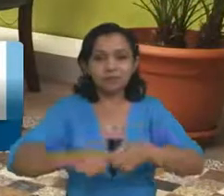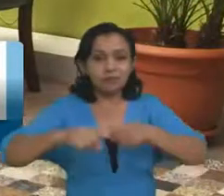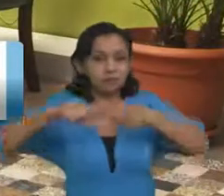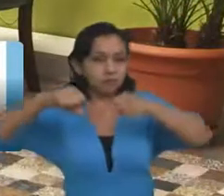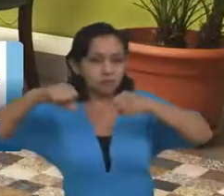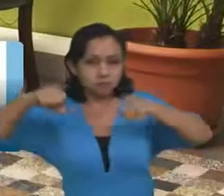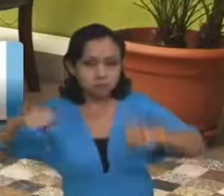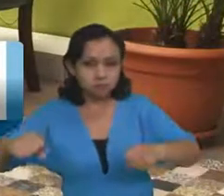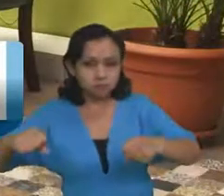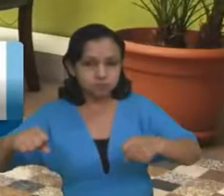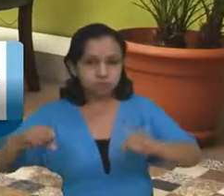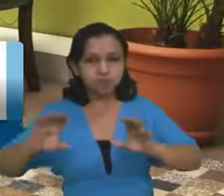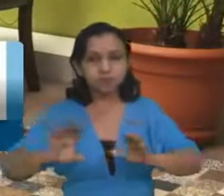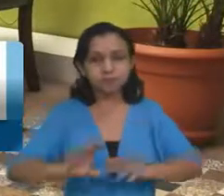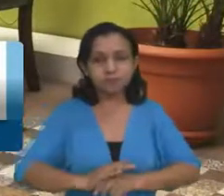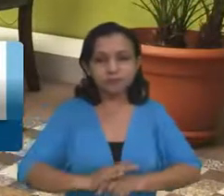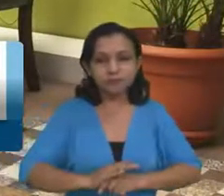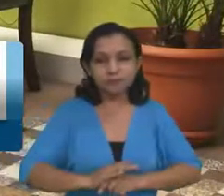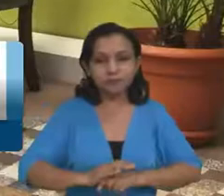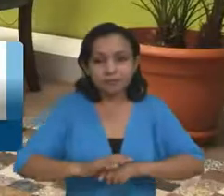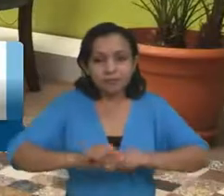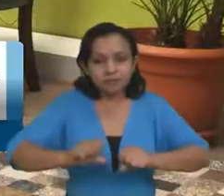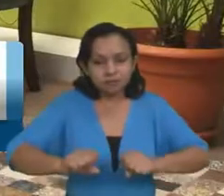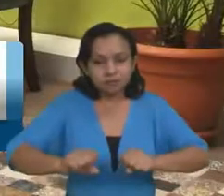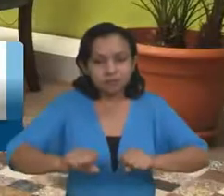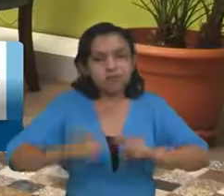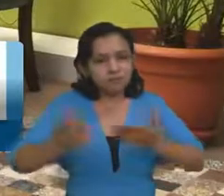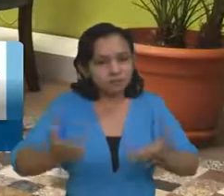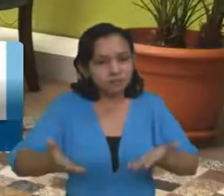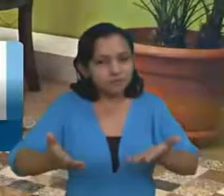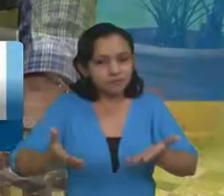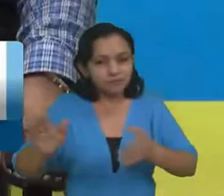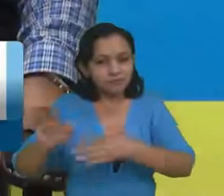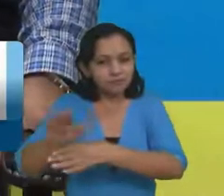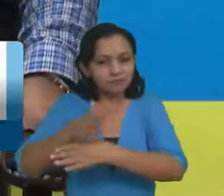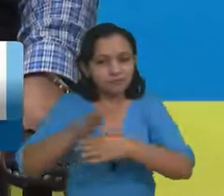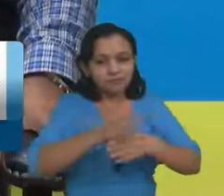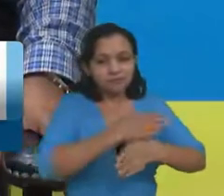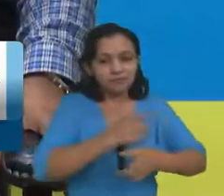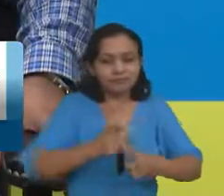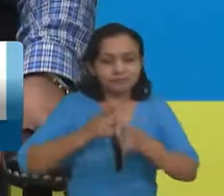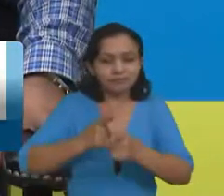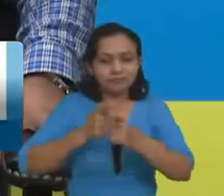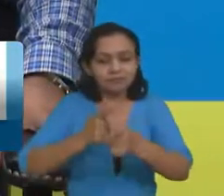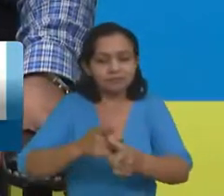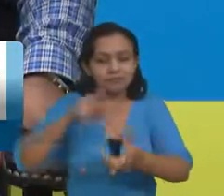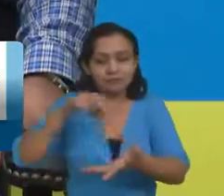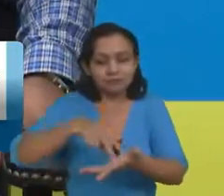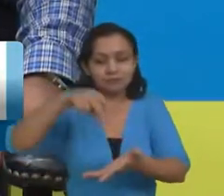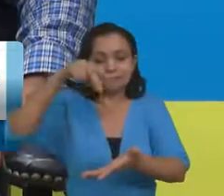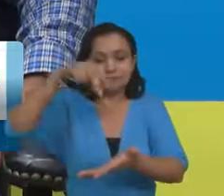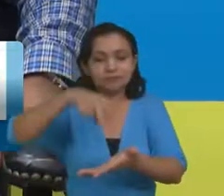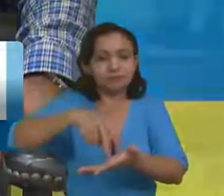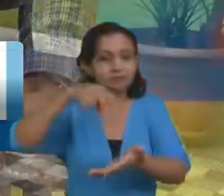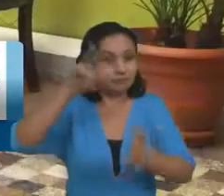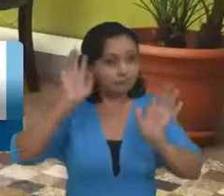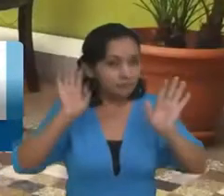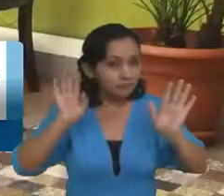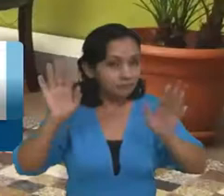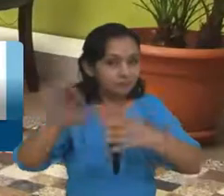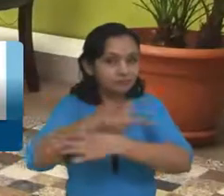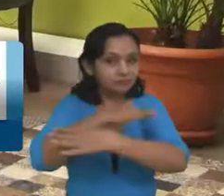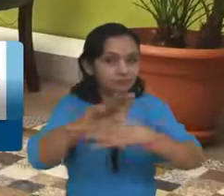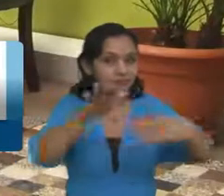persona, ¿verdad?, hermosa, recia, corriendo o brincando de un lugar a otro, ¿verdad?